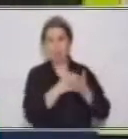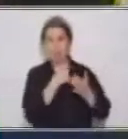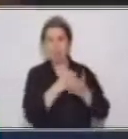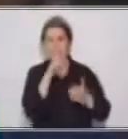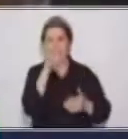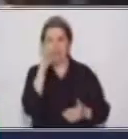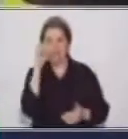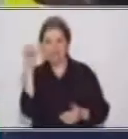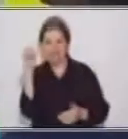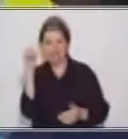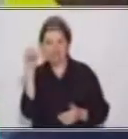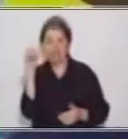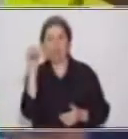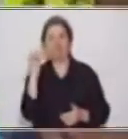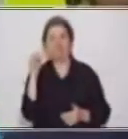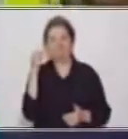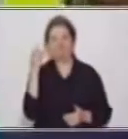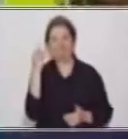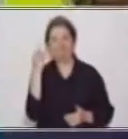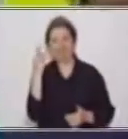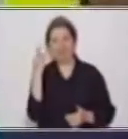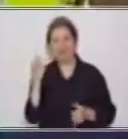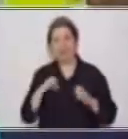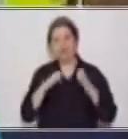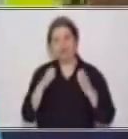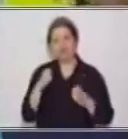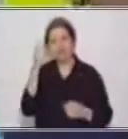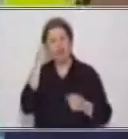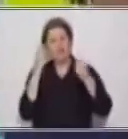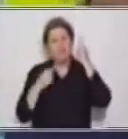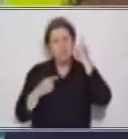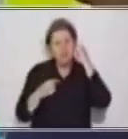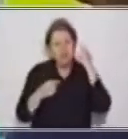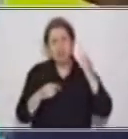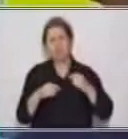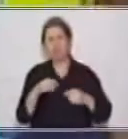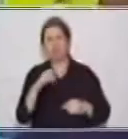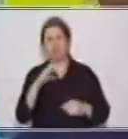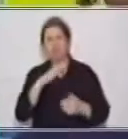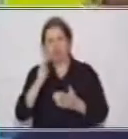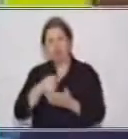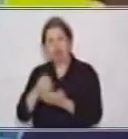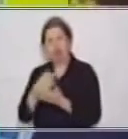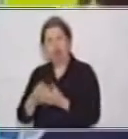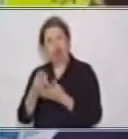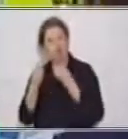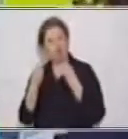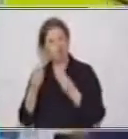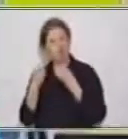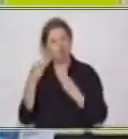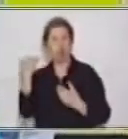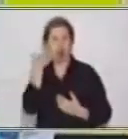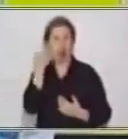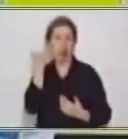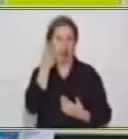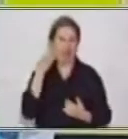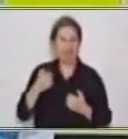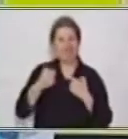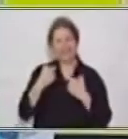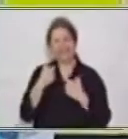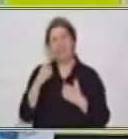Muy bien. Sabían que iban a gastar mucho en esos materiales de construcción, por eso llevaban tanto.